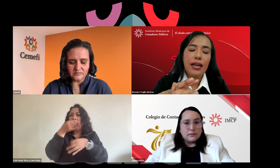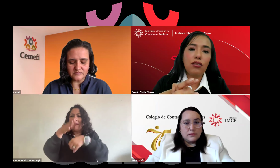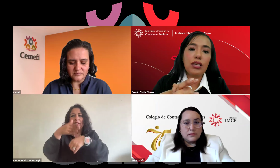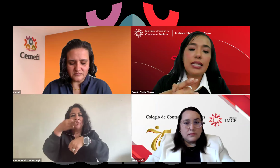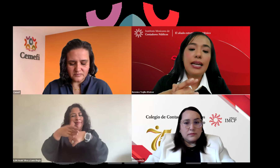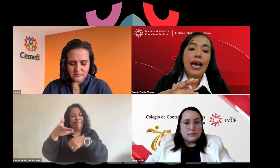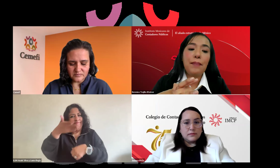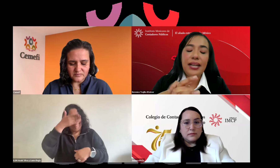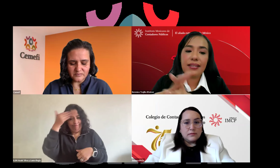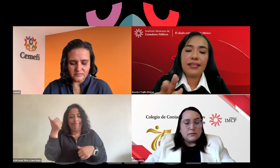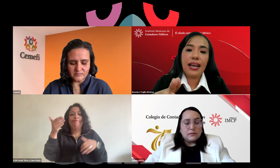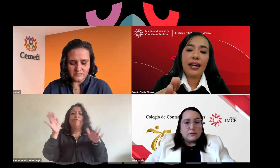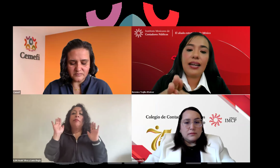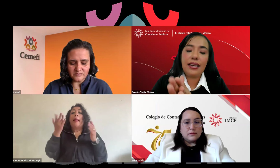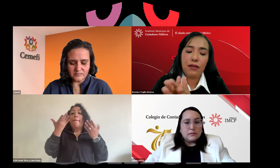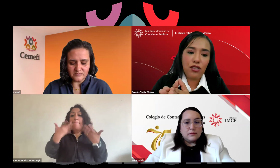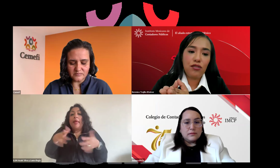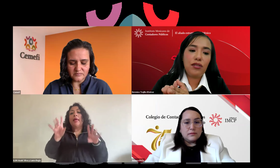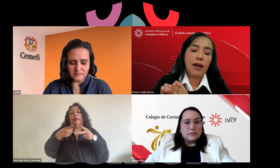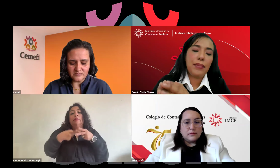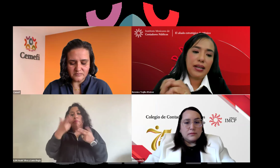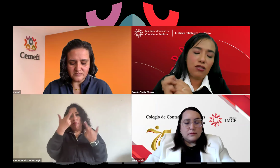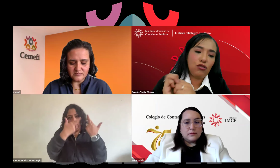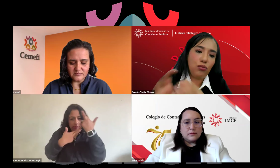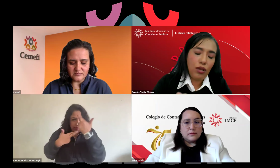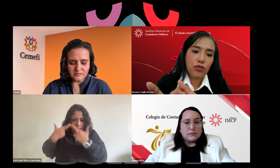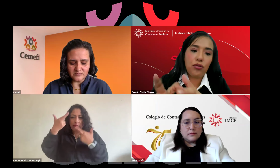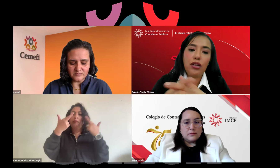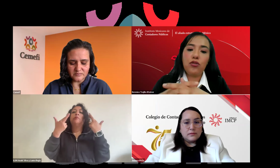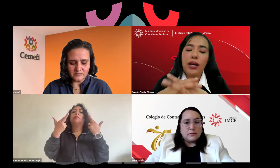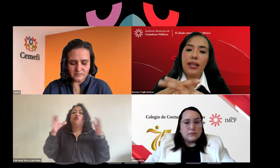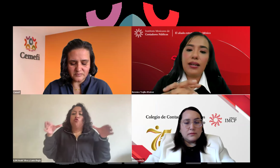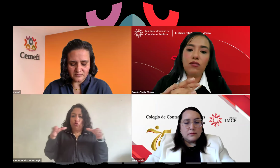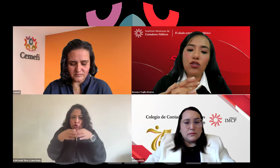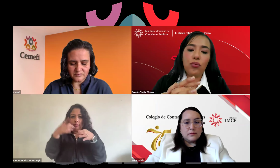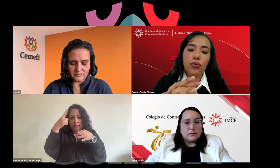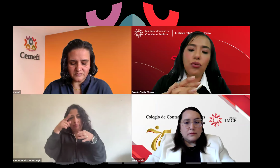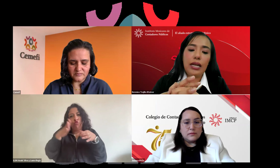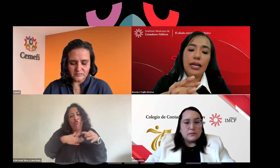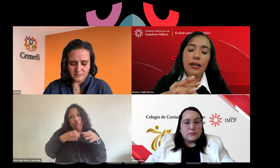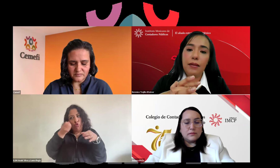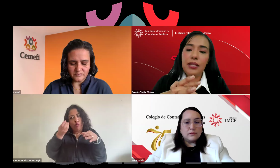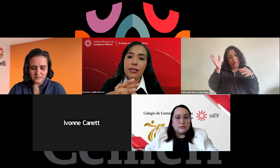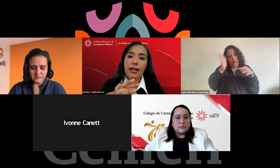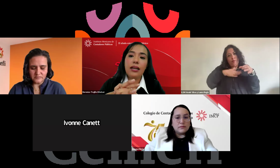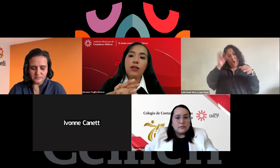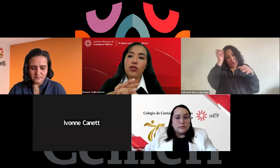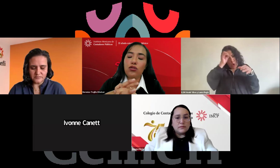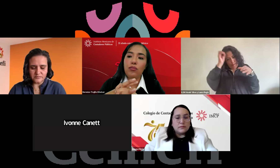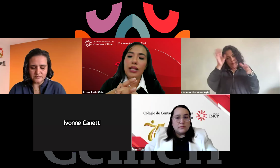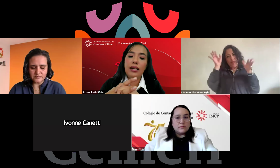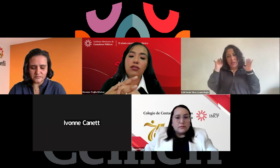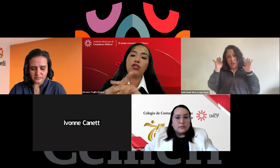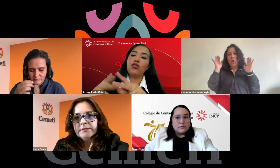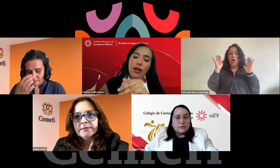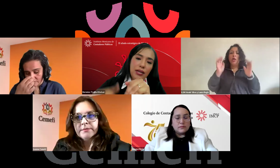avisos. Entonces, apenas está en revisión, apenas nos juntamos con ellos para darle nuestro punto de vista,